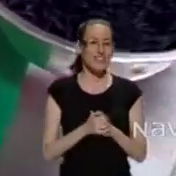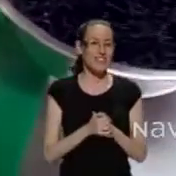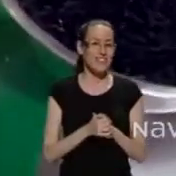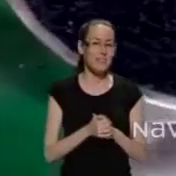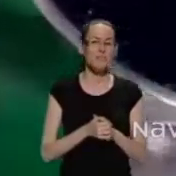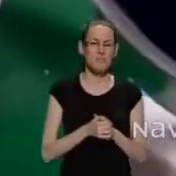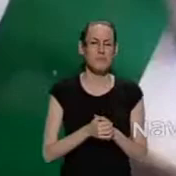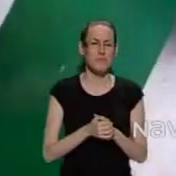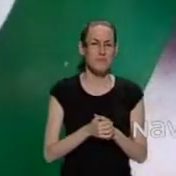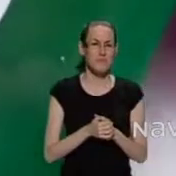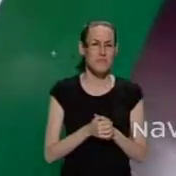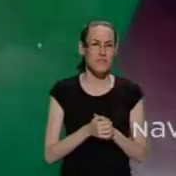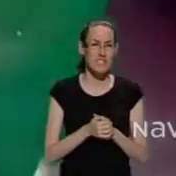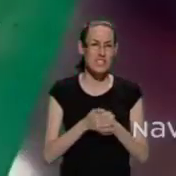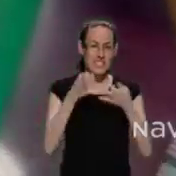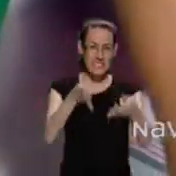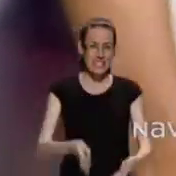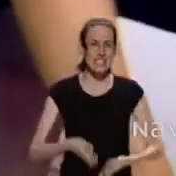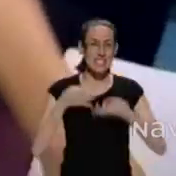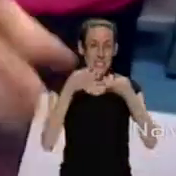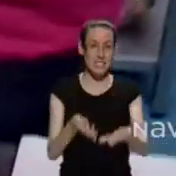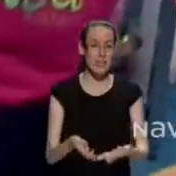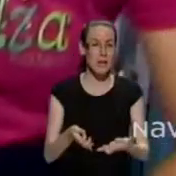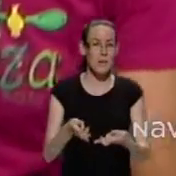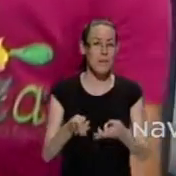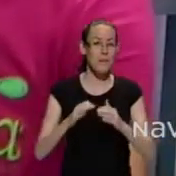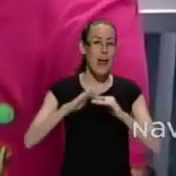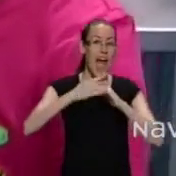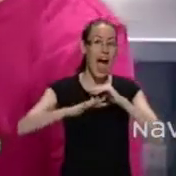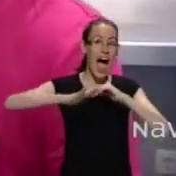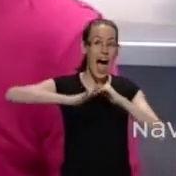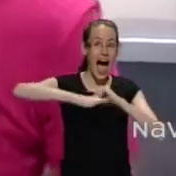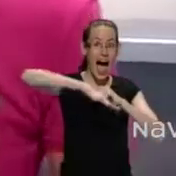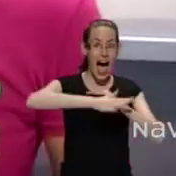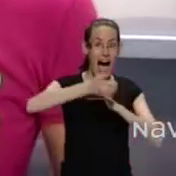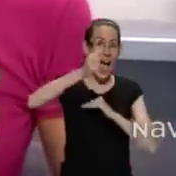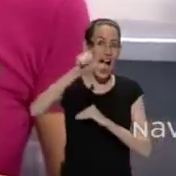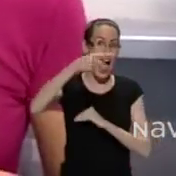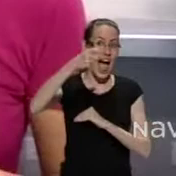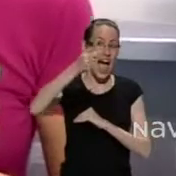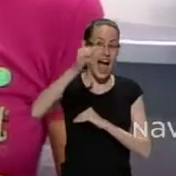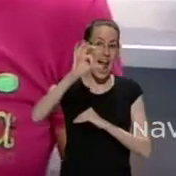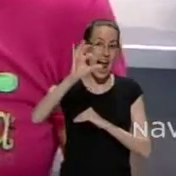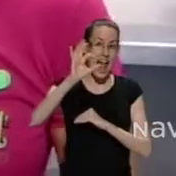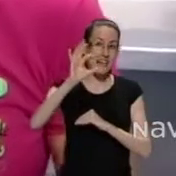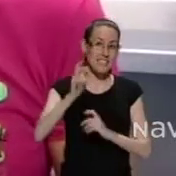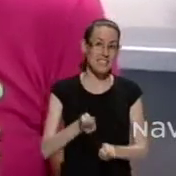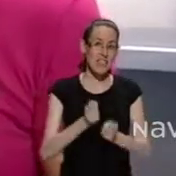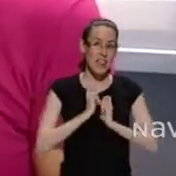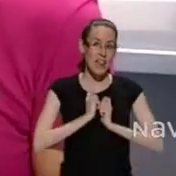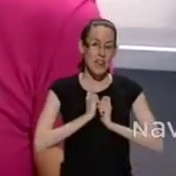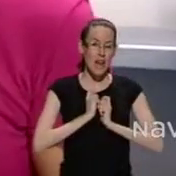es importante que haya siempre ese aporte. Y, aparte, que también las algas nos ayudan a depurar de la